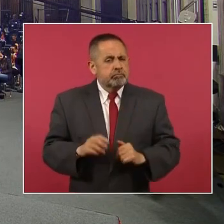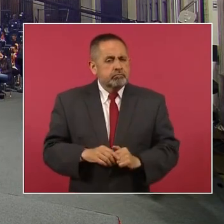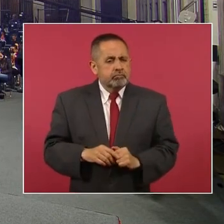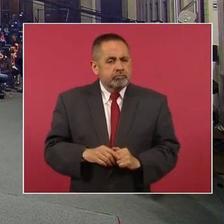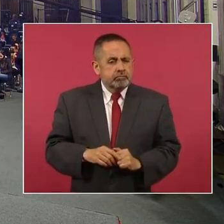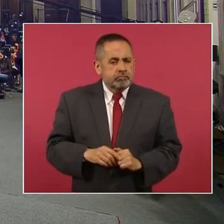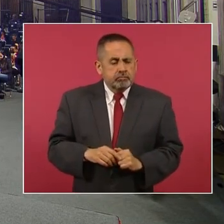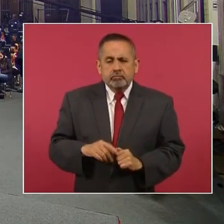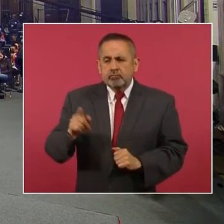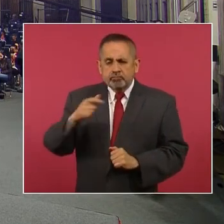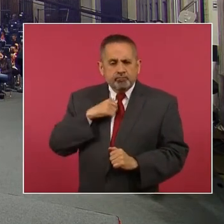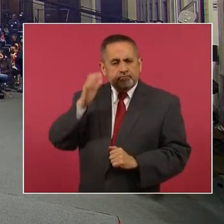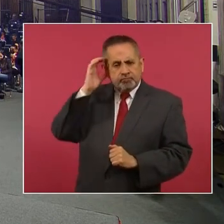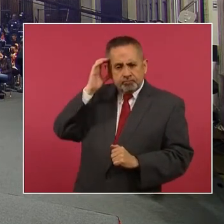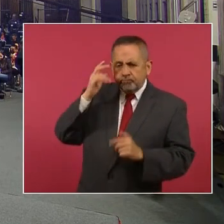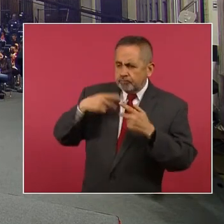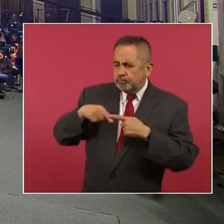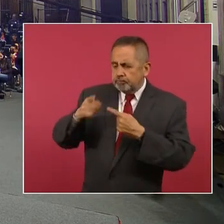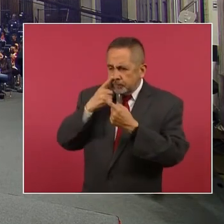se escucha a la gente, pues,